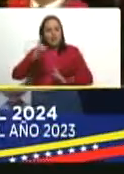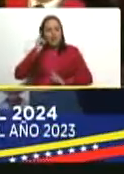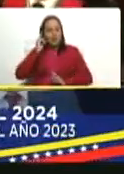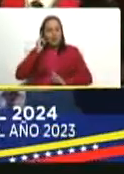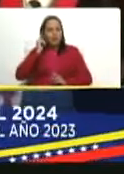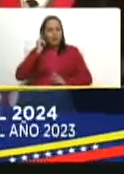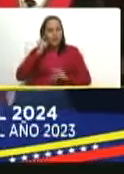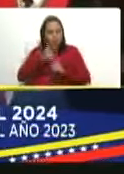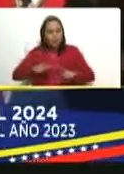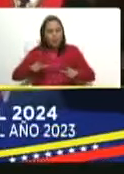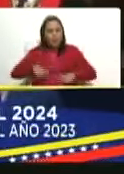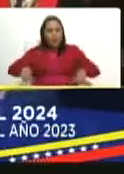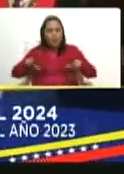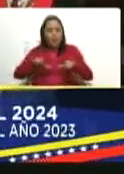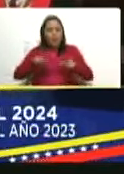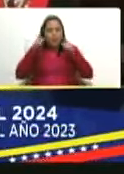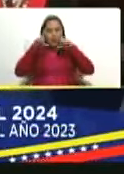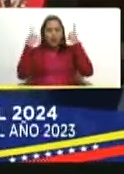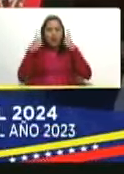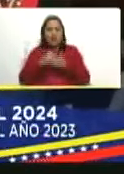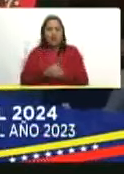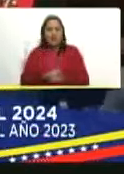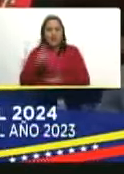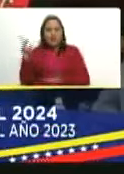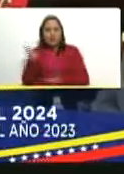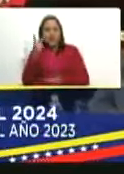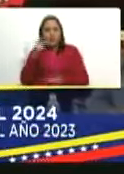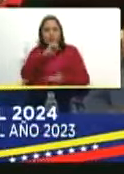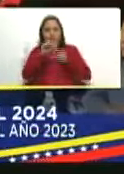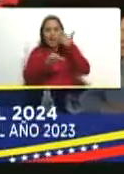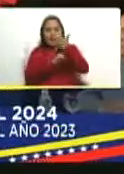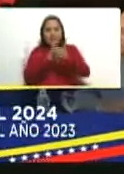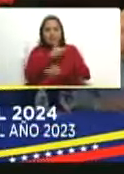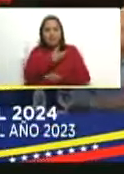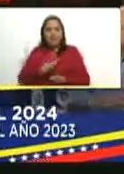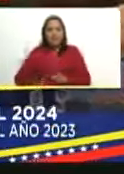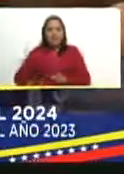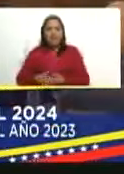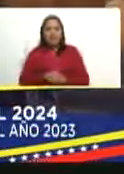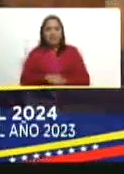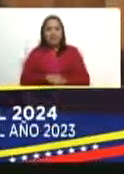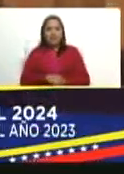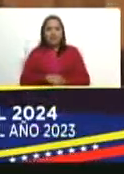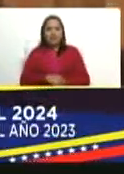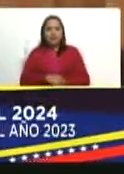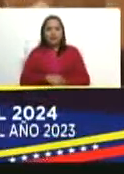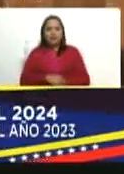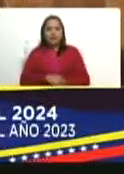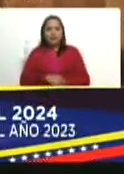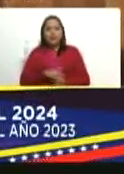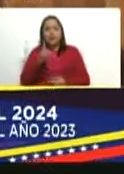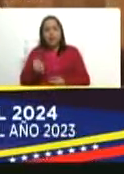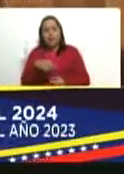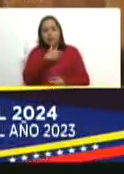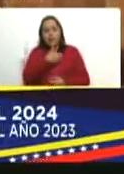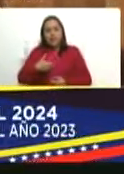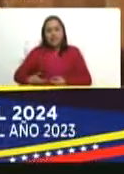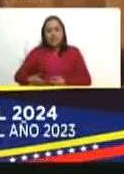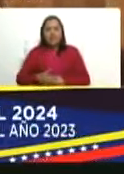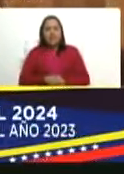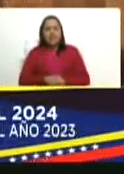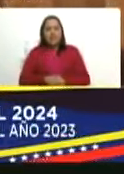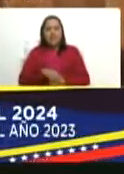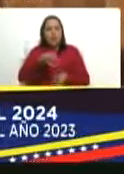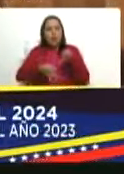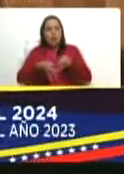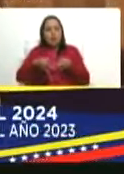segunda vicepresidenta, y presidenta de la Sala Constitucional,